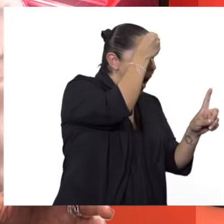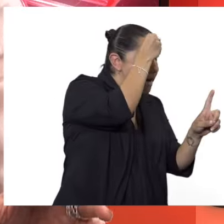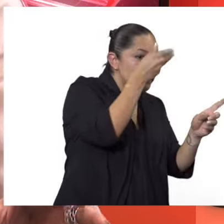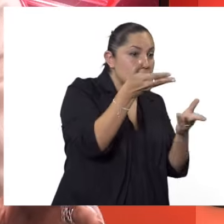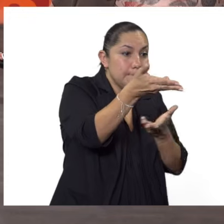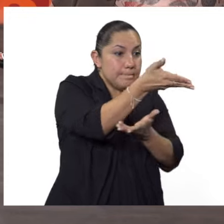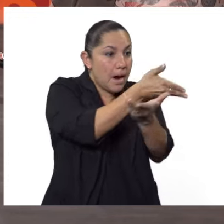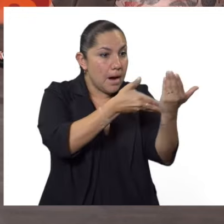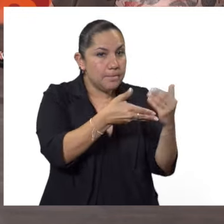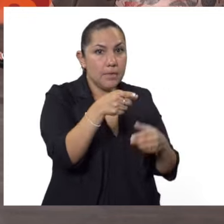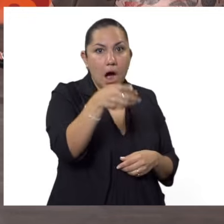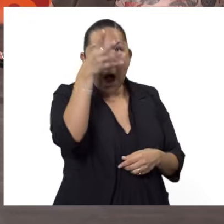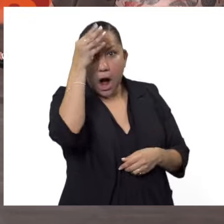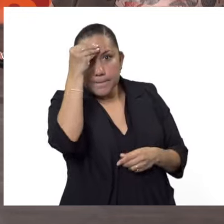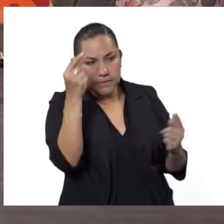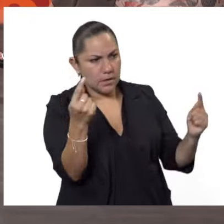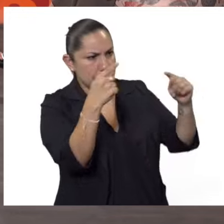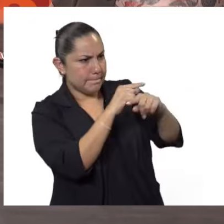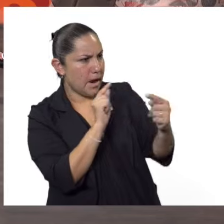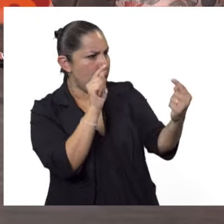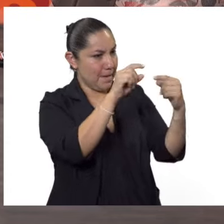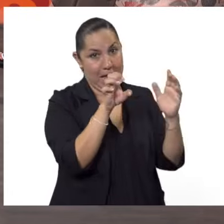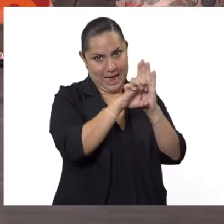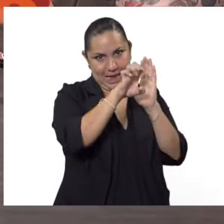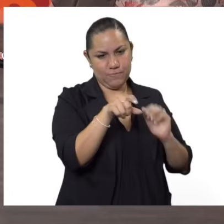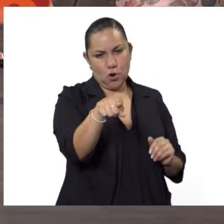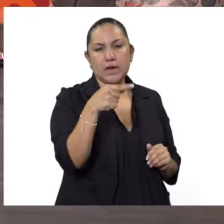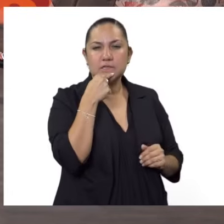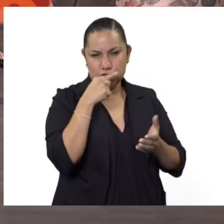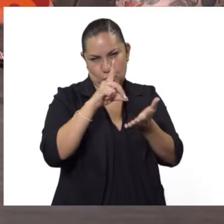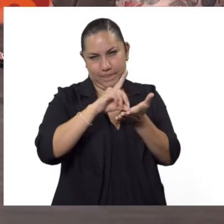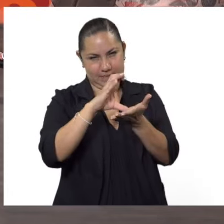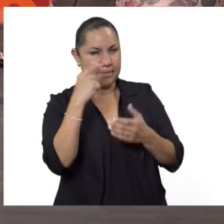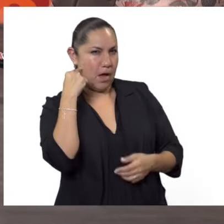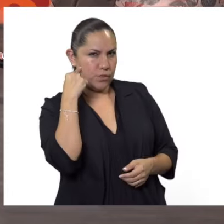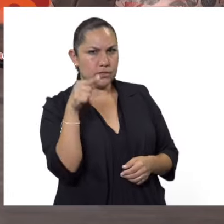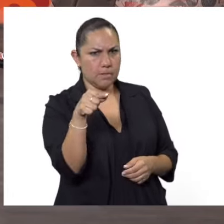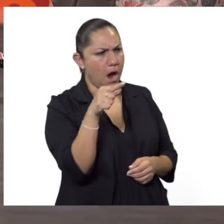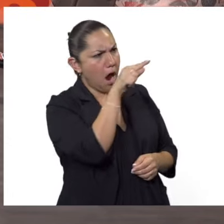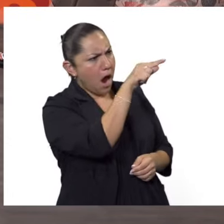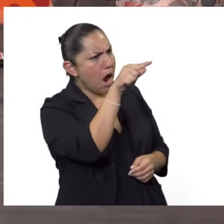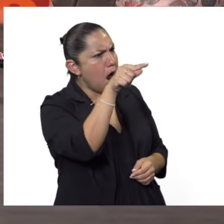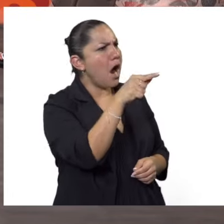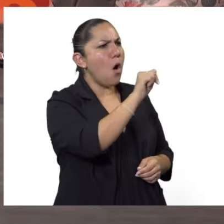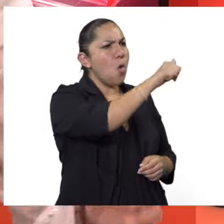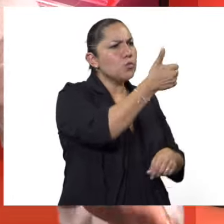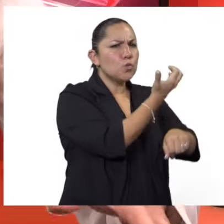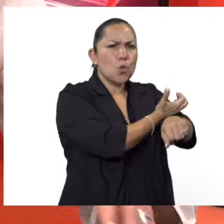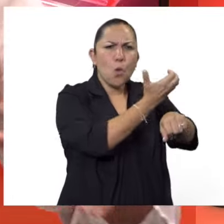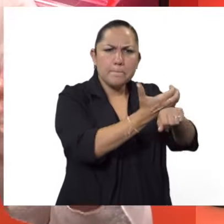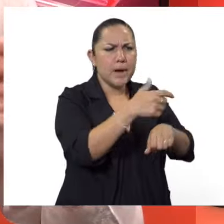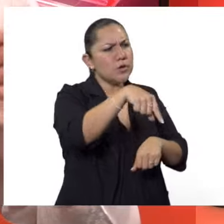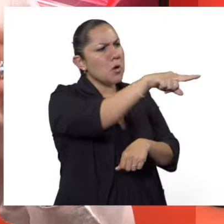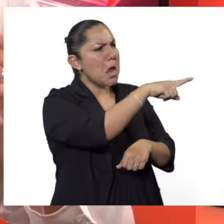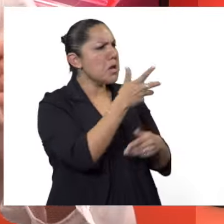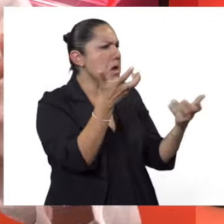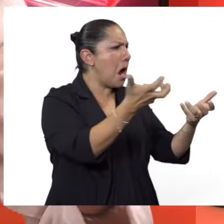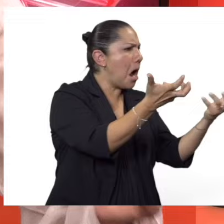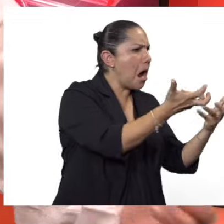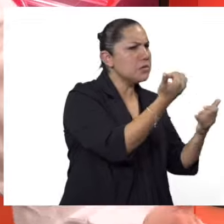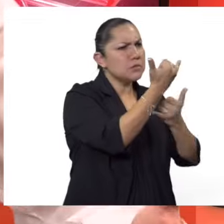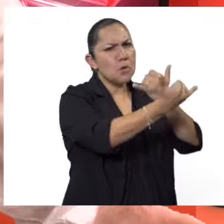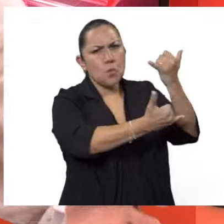todos entonces tanto el niño con discapacidad auditiva aprende sus compañeros regulares a ver cómo se mueven Qué hacen Qué